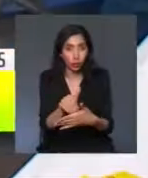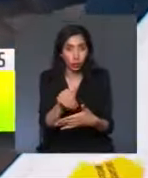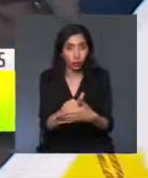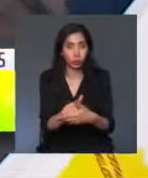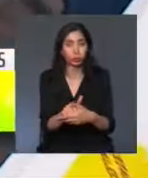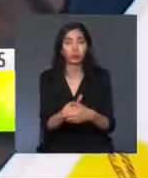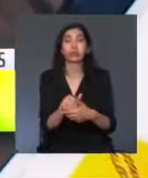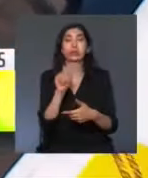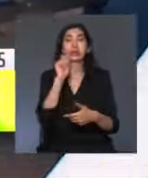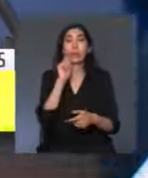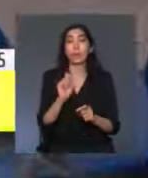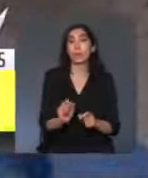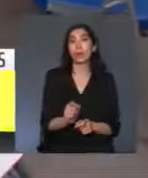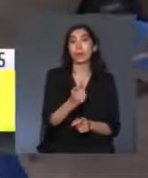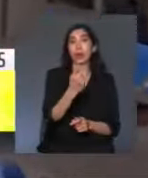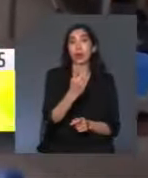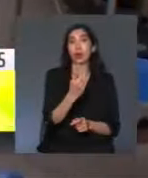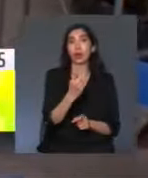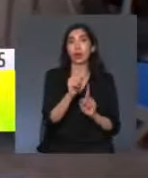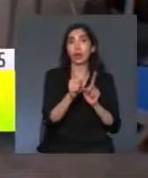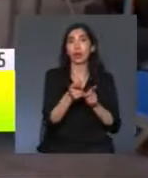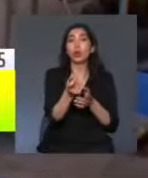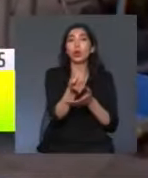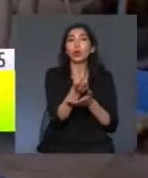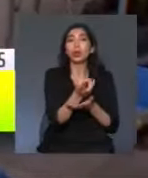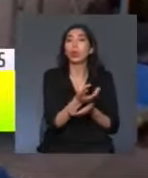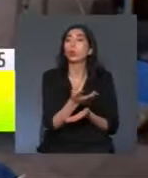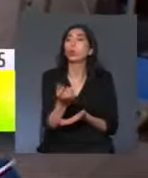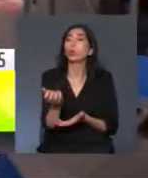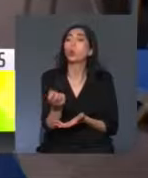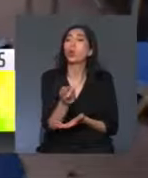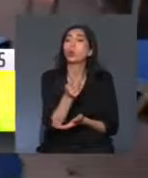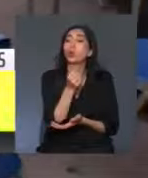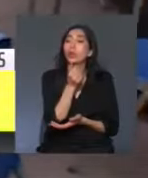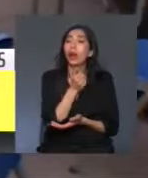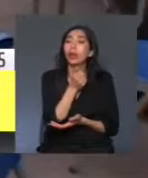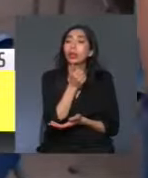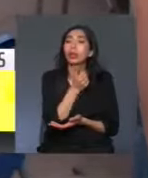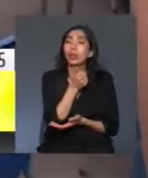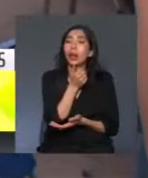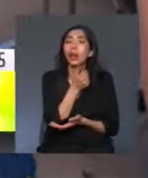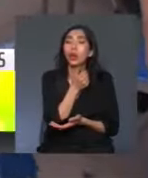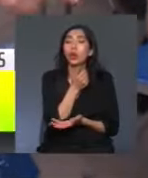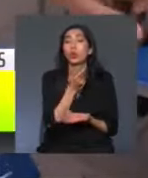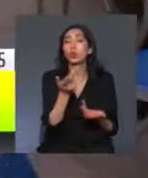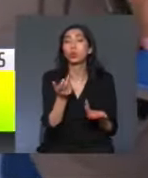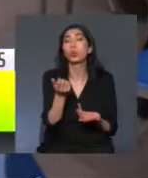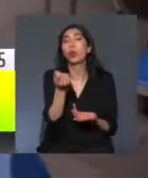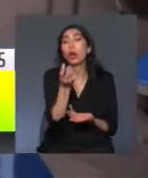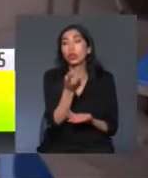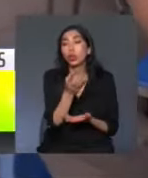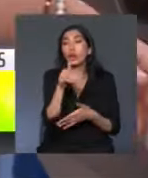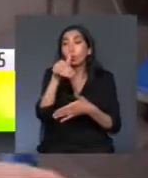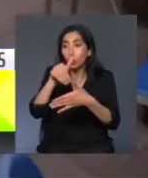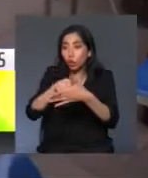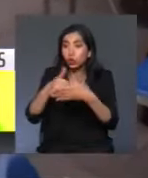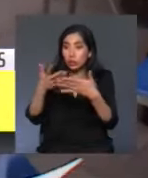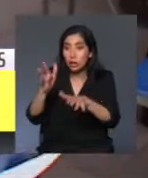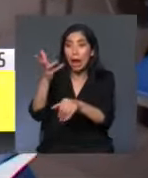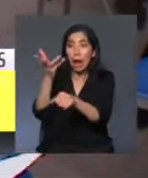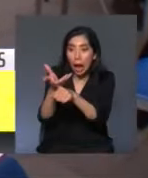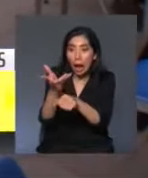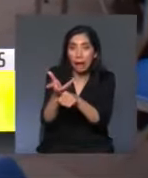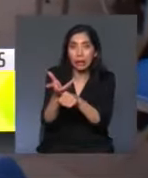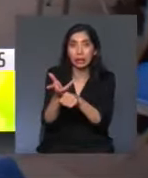partir contando cuántos votos faltan por... o cuántos votos hay en los folletitos